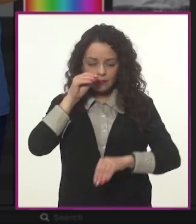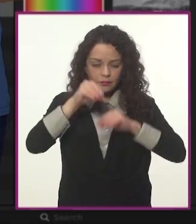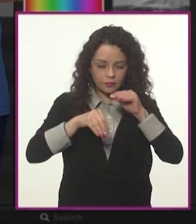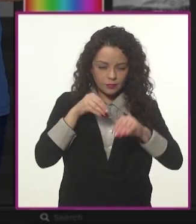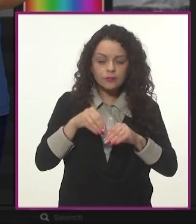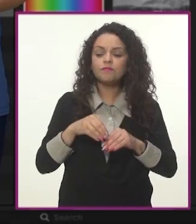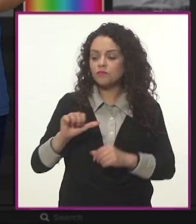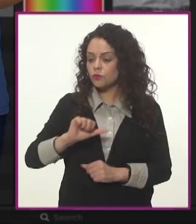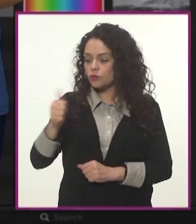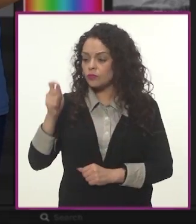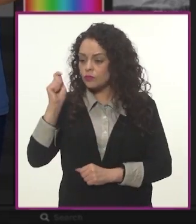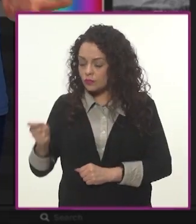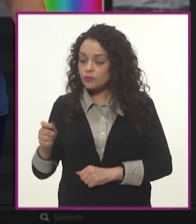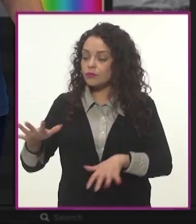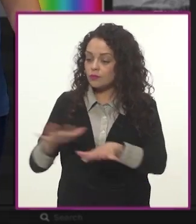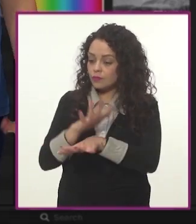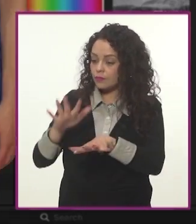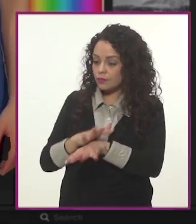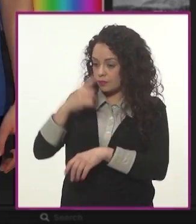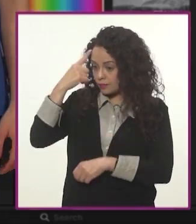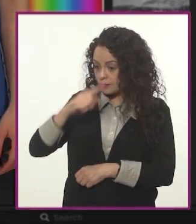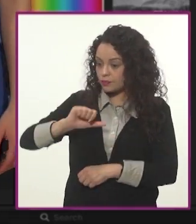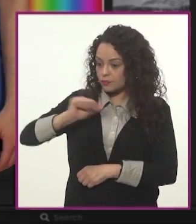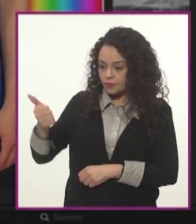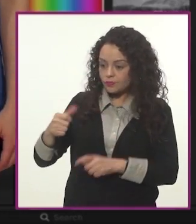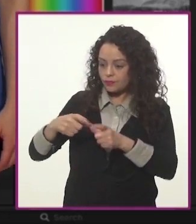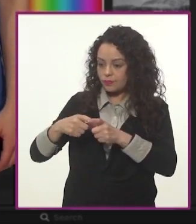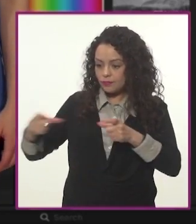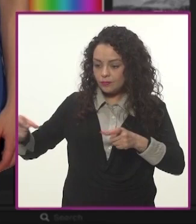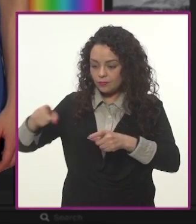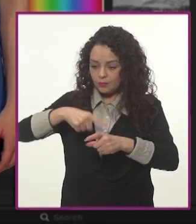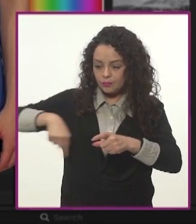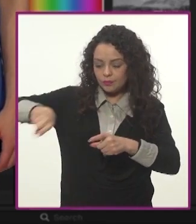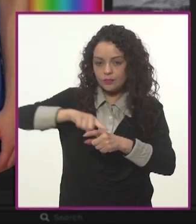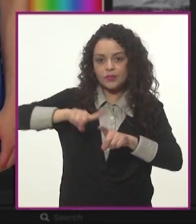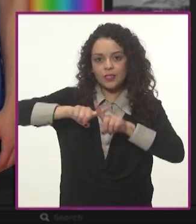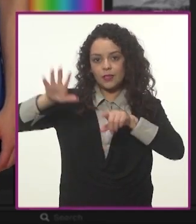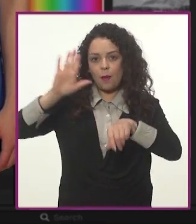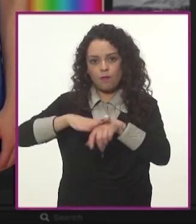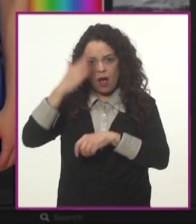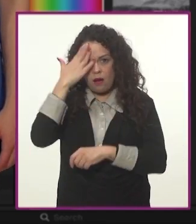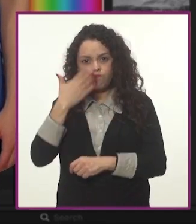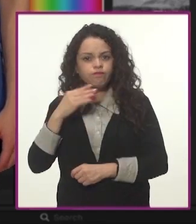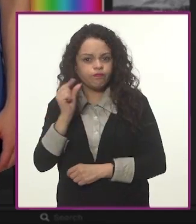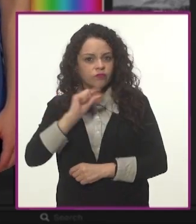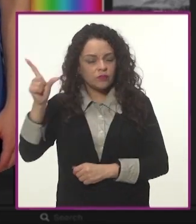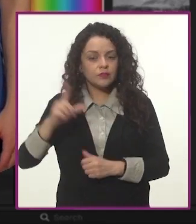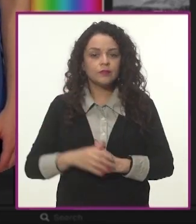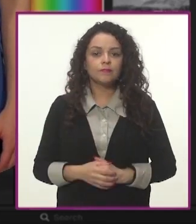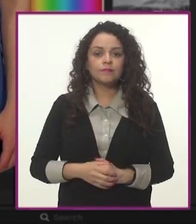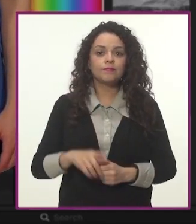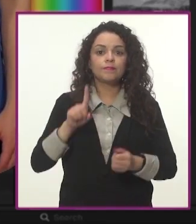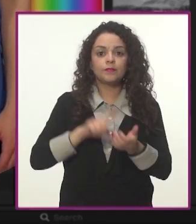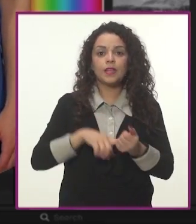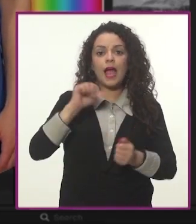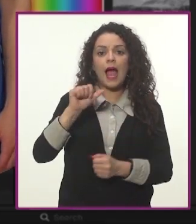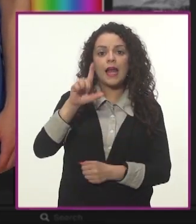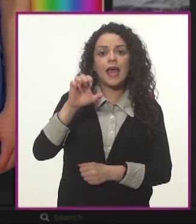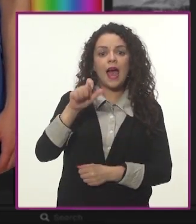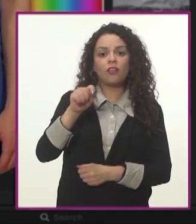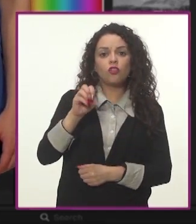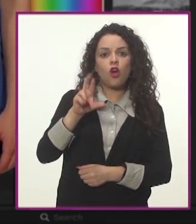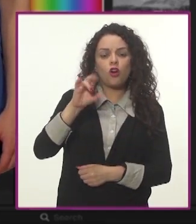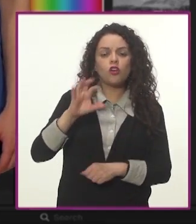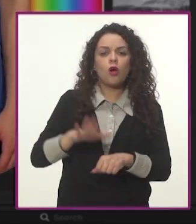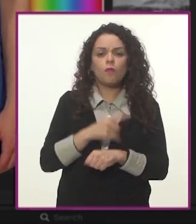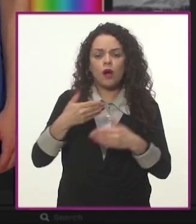otro va creando la edición en una cinta máster. La edición no lineal también se conoce como edición de acceso aleatorio, porque se puede acceder